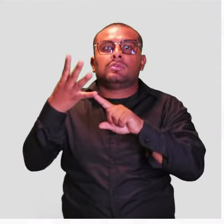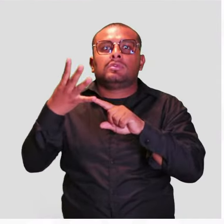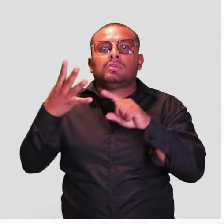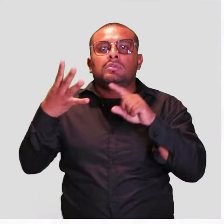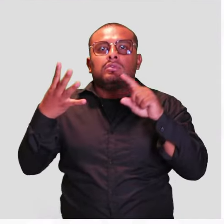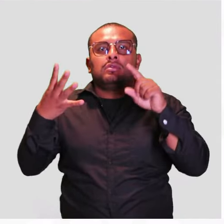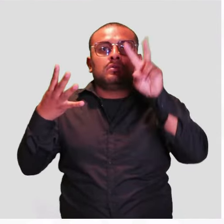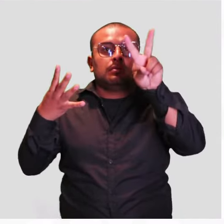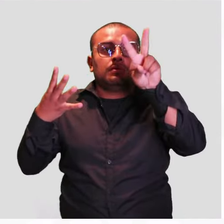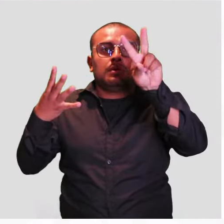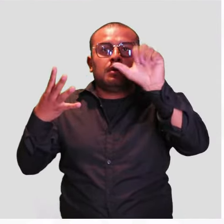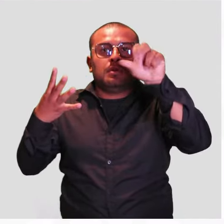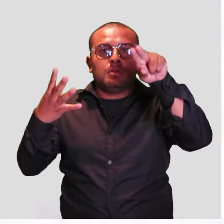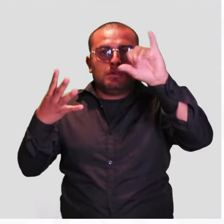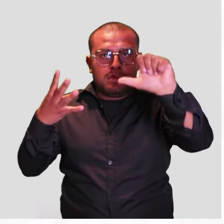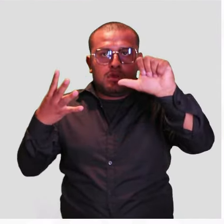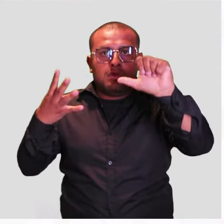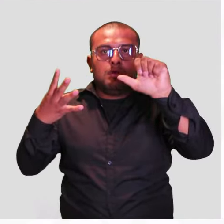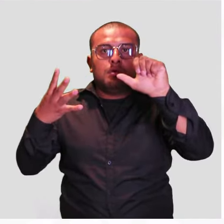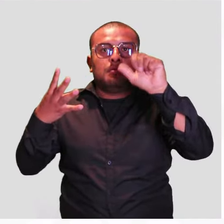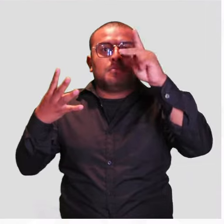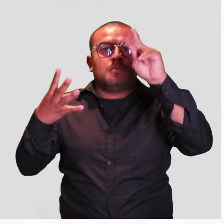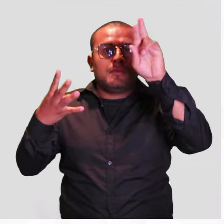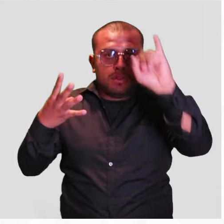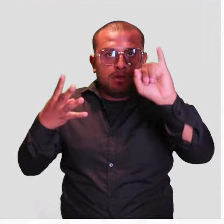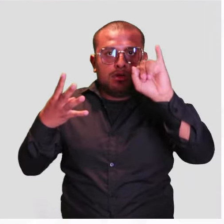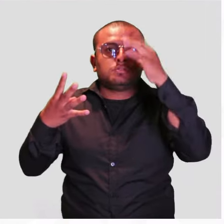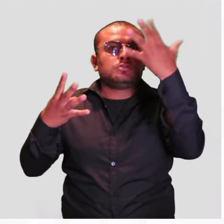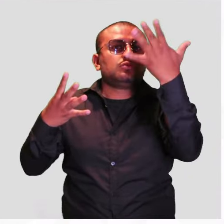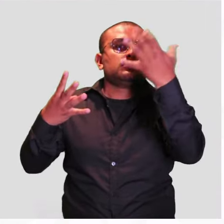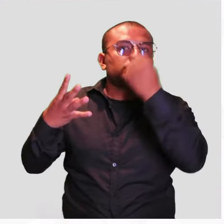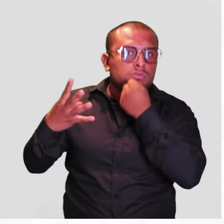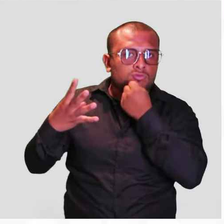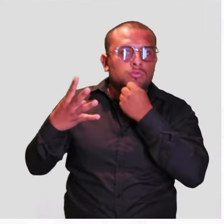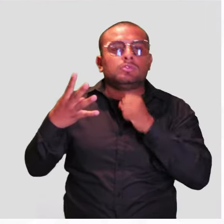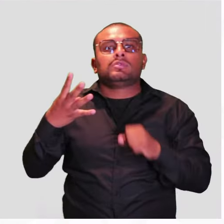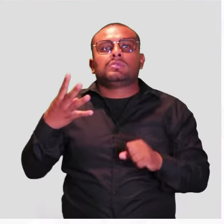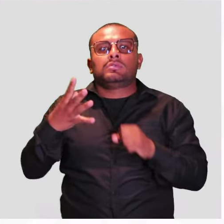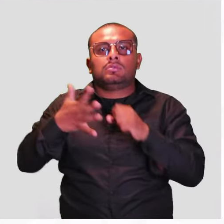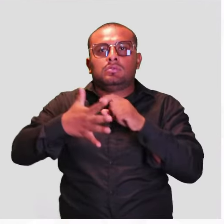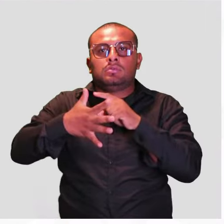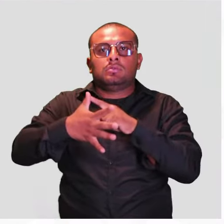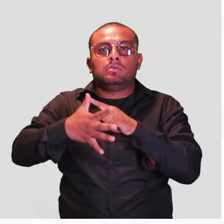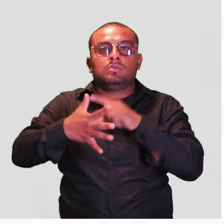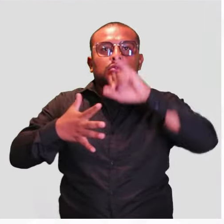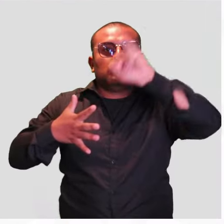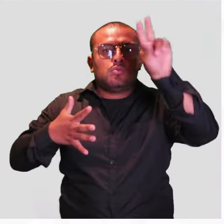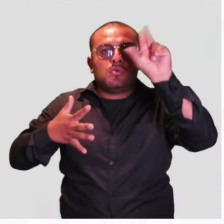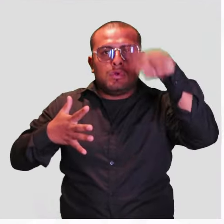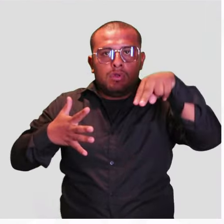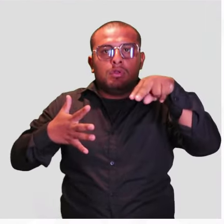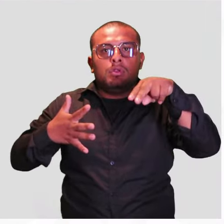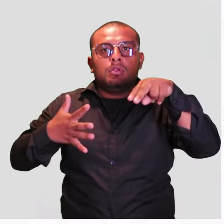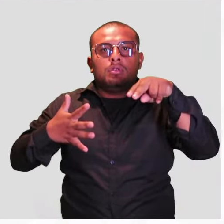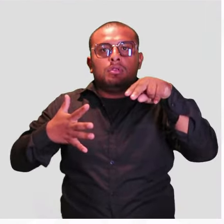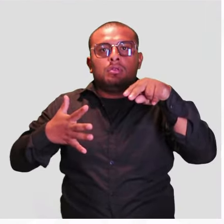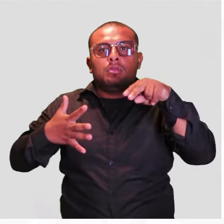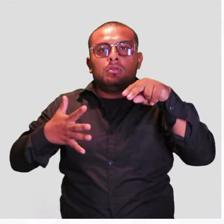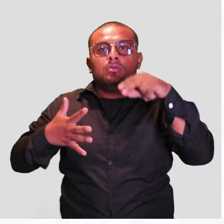Vania Camacho Galván del PRI, le restan 50. Candidato Juan Alvarado Navarrete, le restan